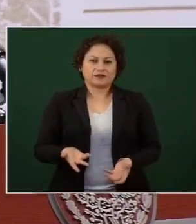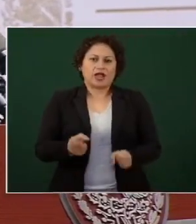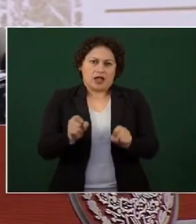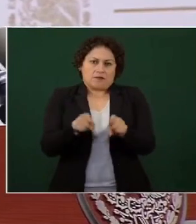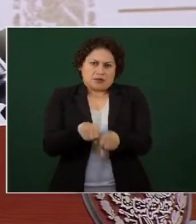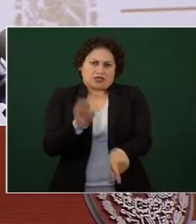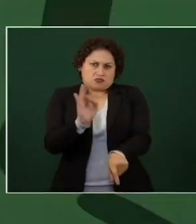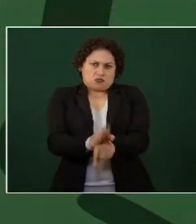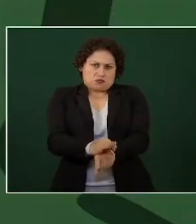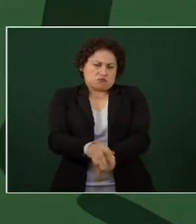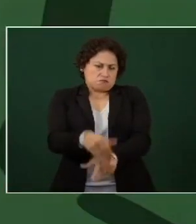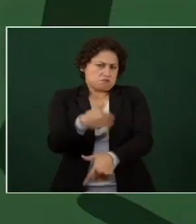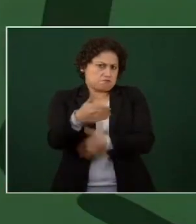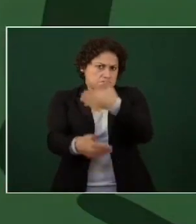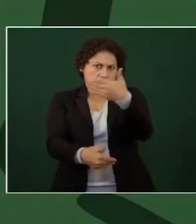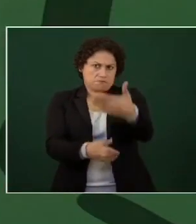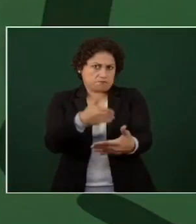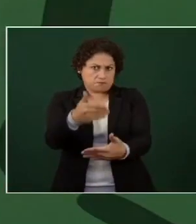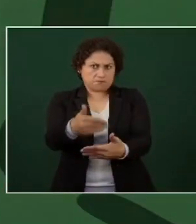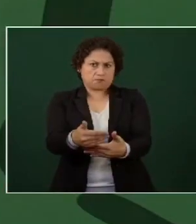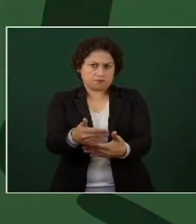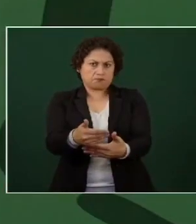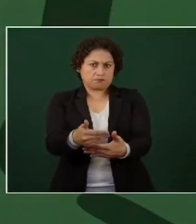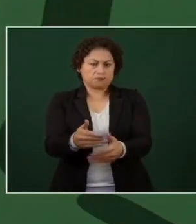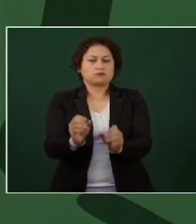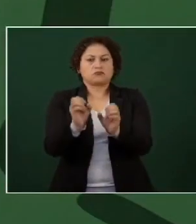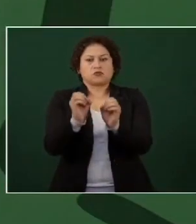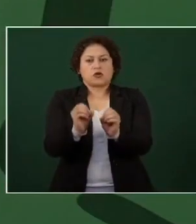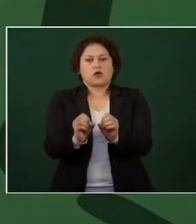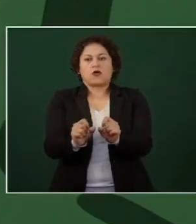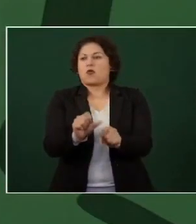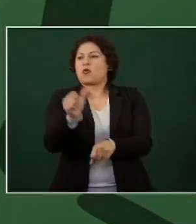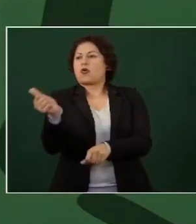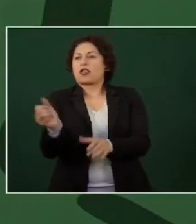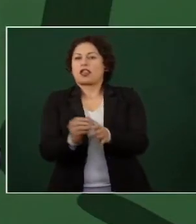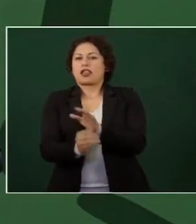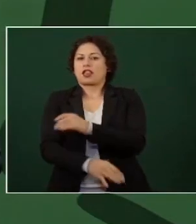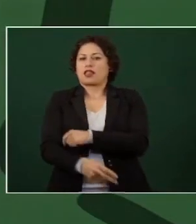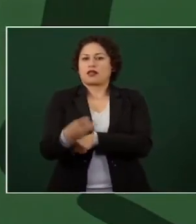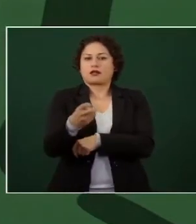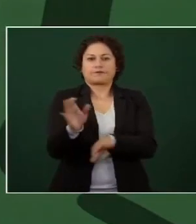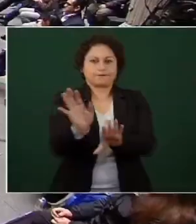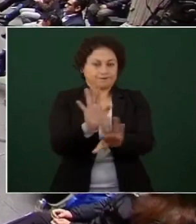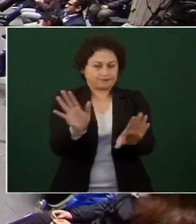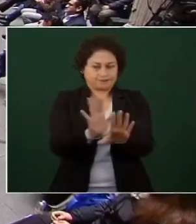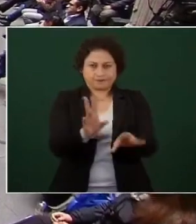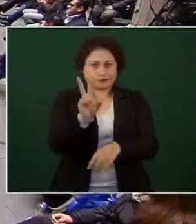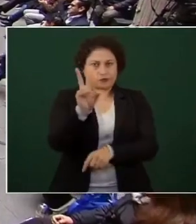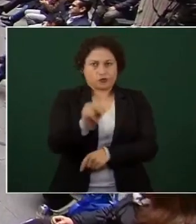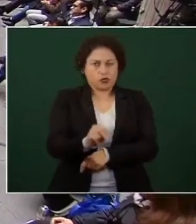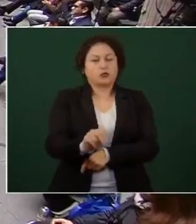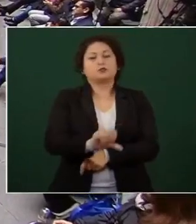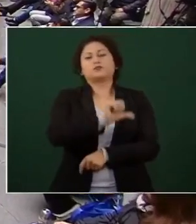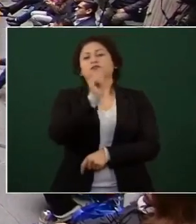proceso o el debido pretexto, sino